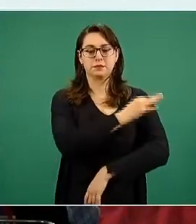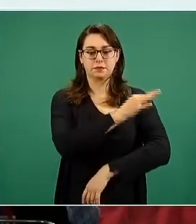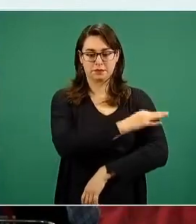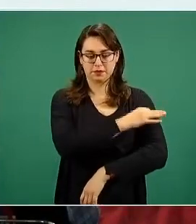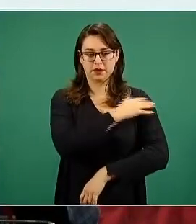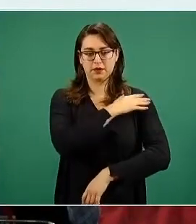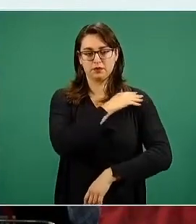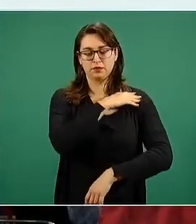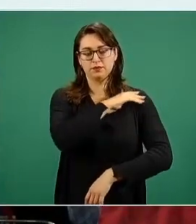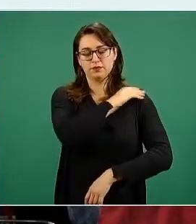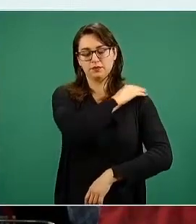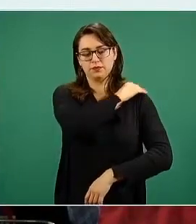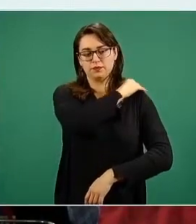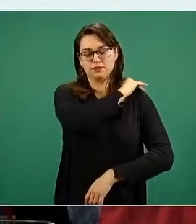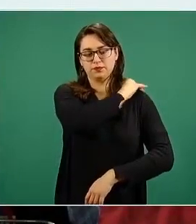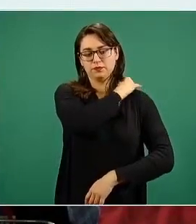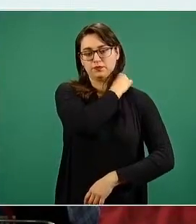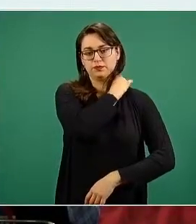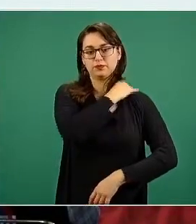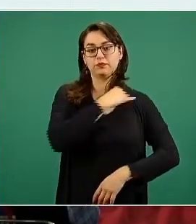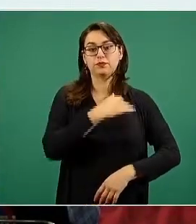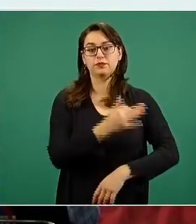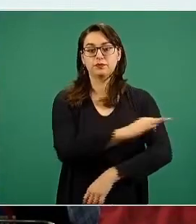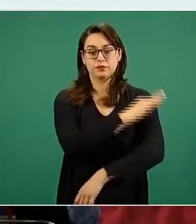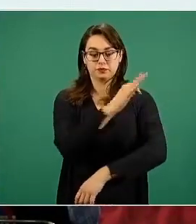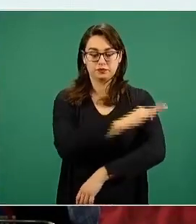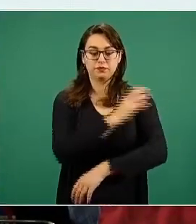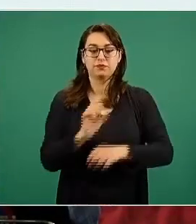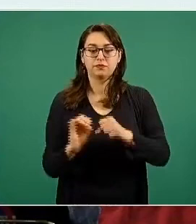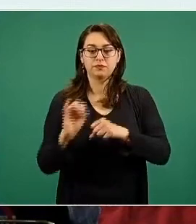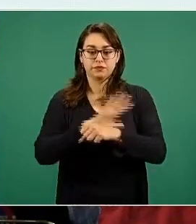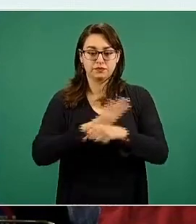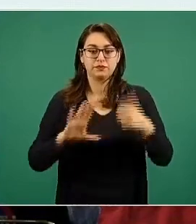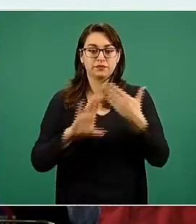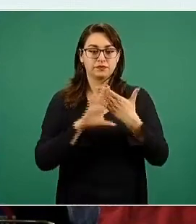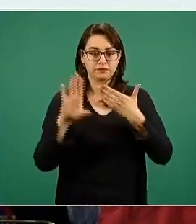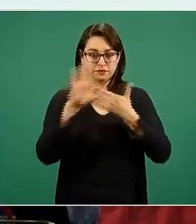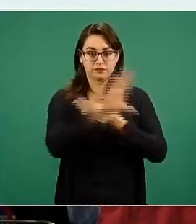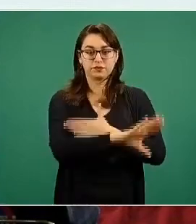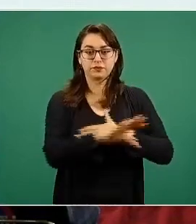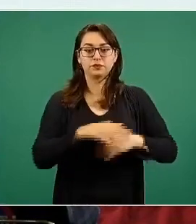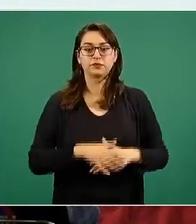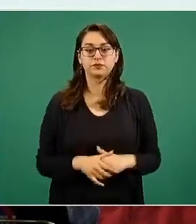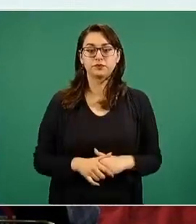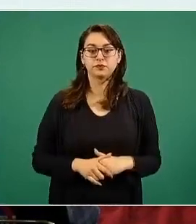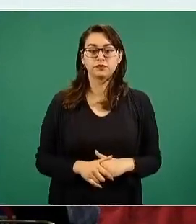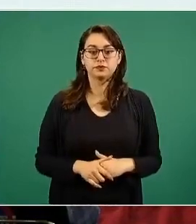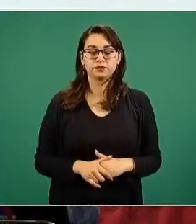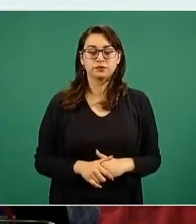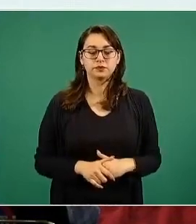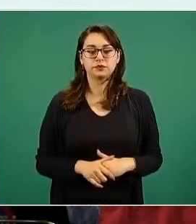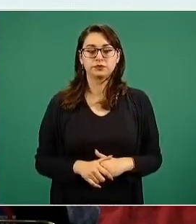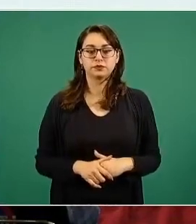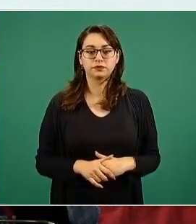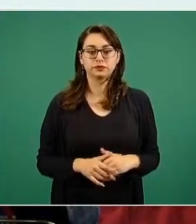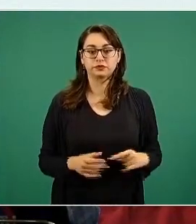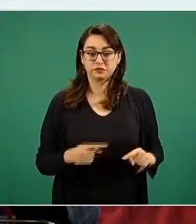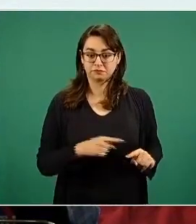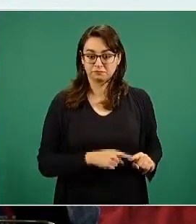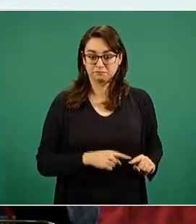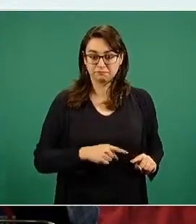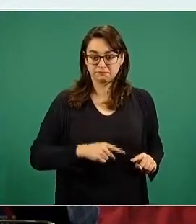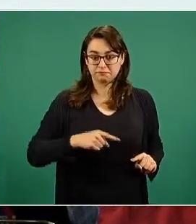una primera dosis de la vacuna contra el virus SARS-CoV-2 que tenemos disponible en nuestro país. Este es un gráfico que